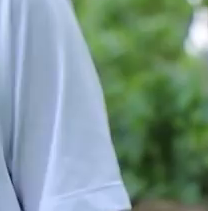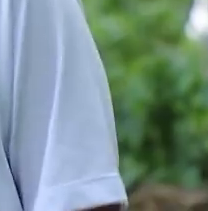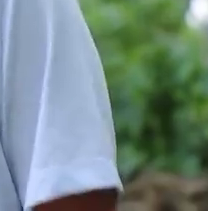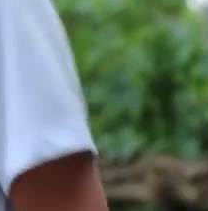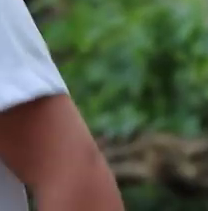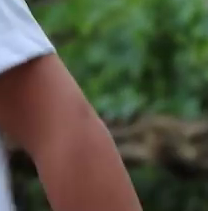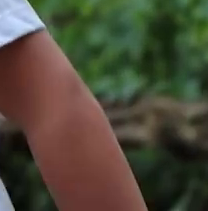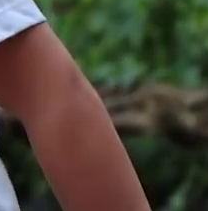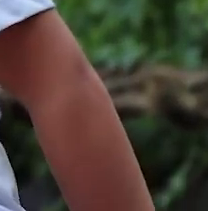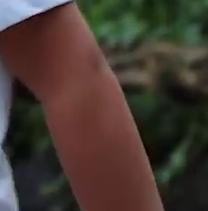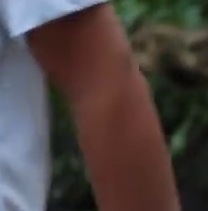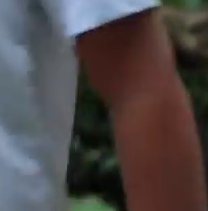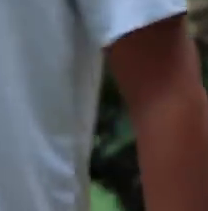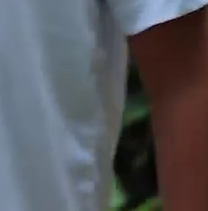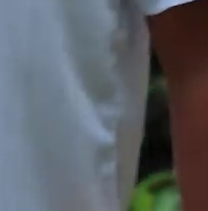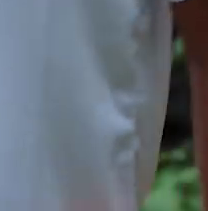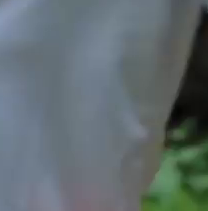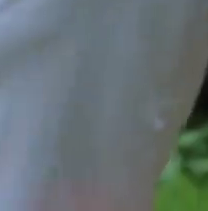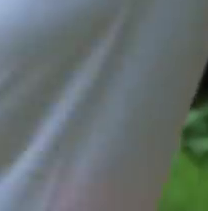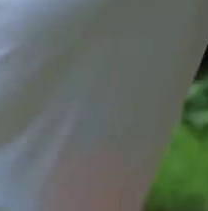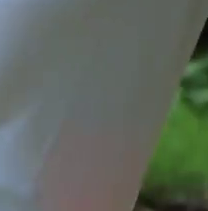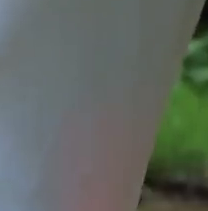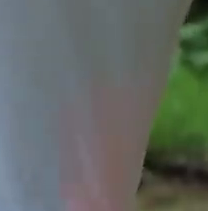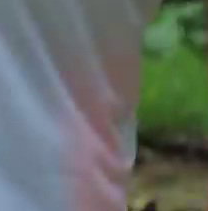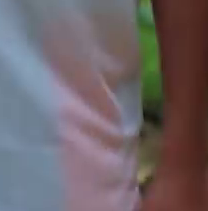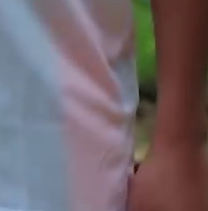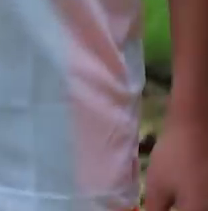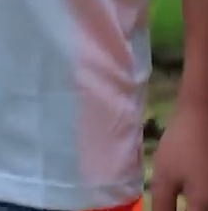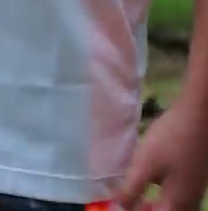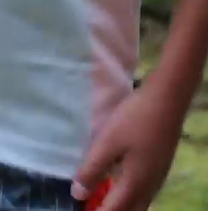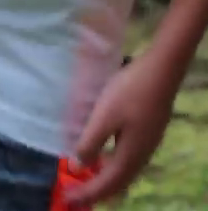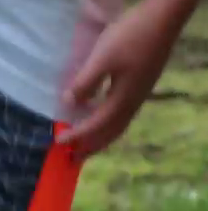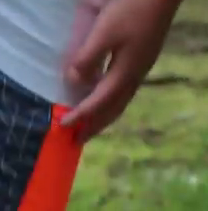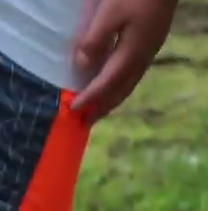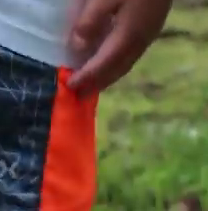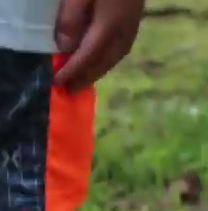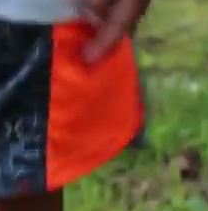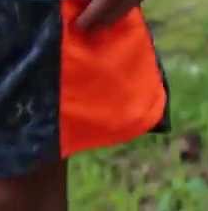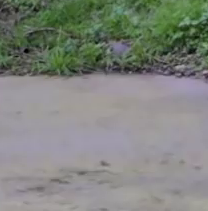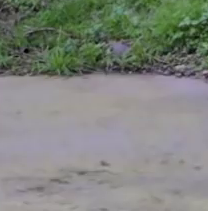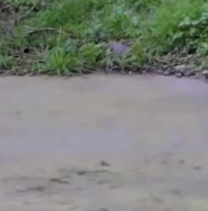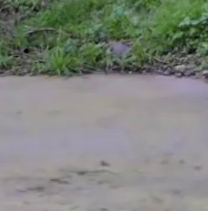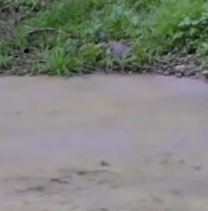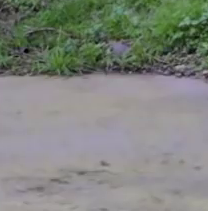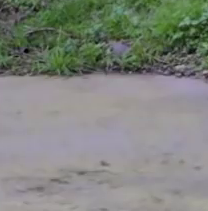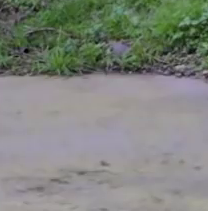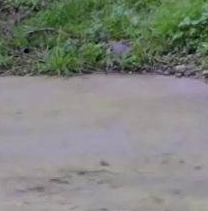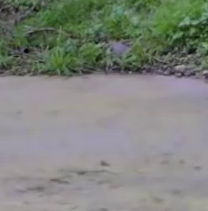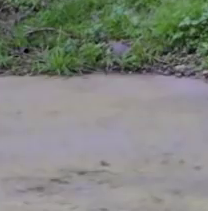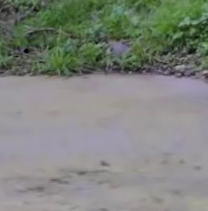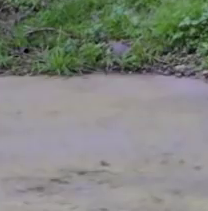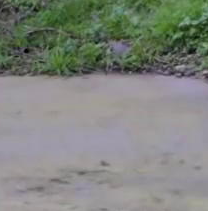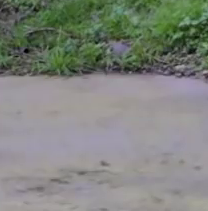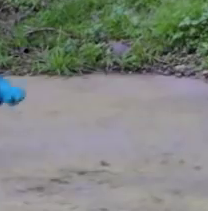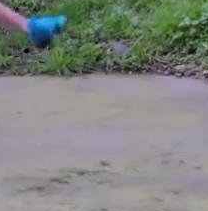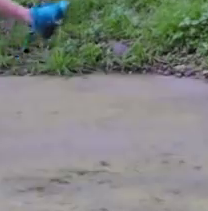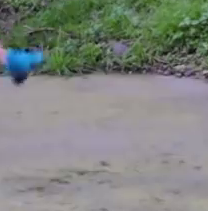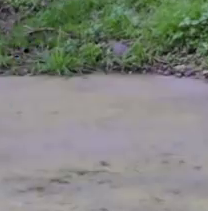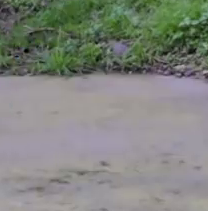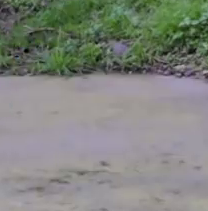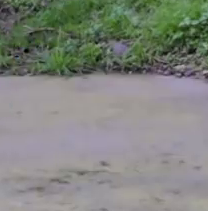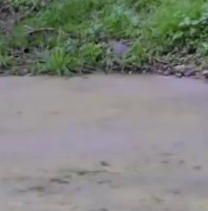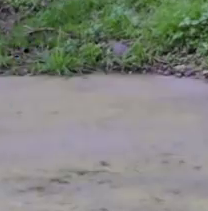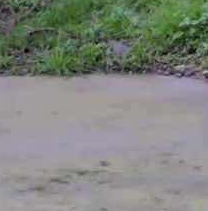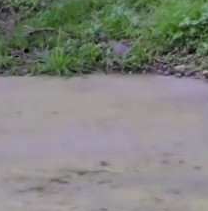lateral y a 45 grados. Lo vamos a hacer alternado. Si tenemos dificultad para el